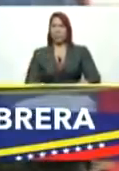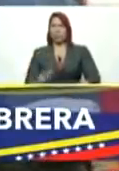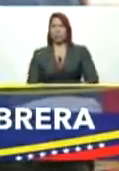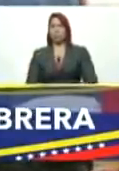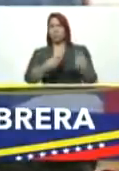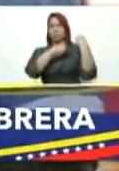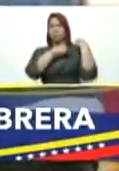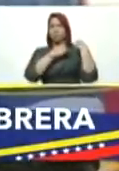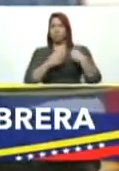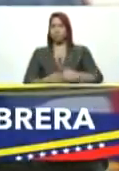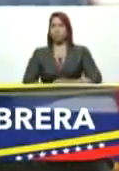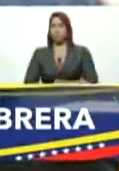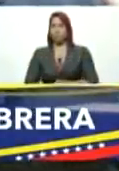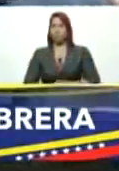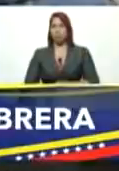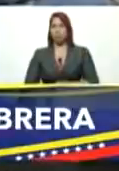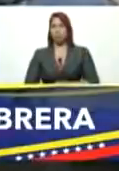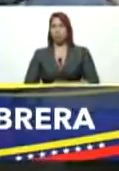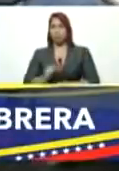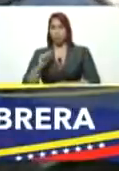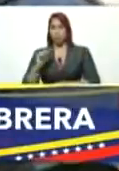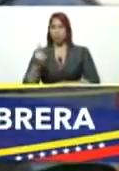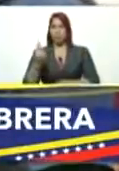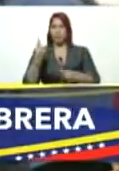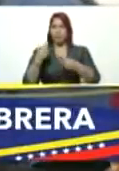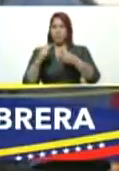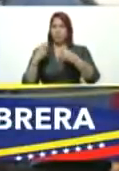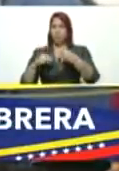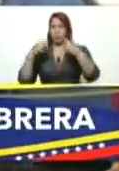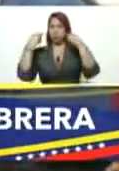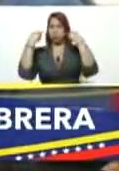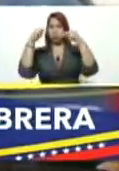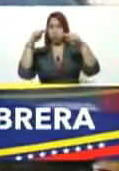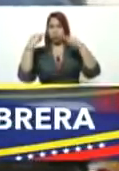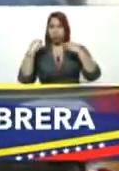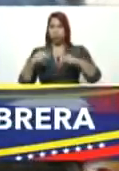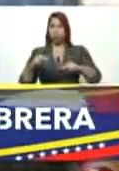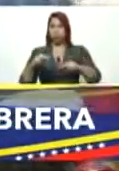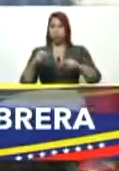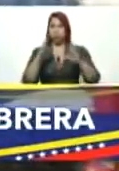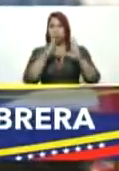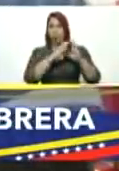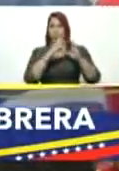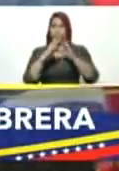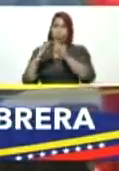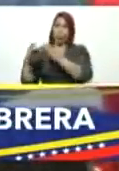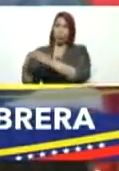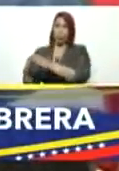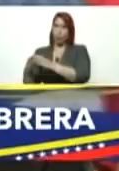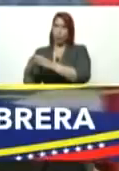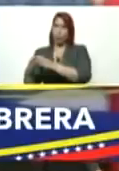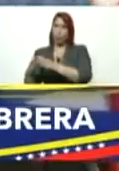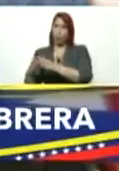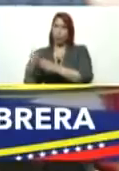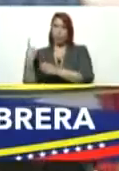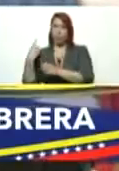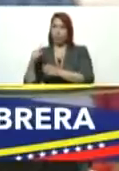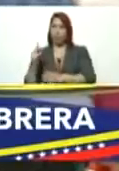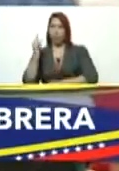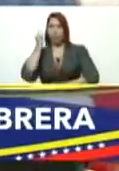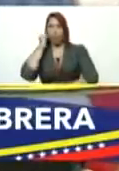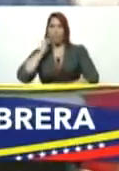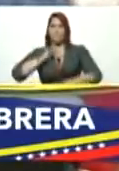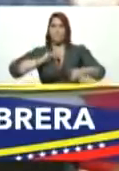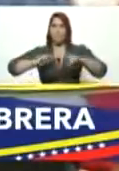y protagónico en distintos niveles de organización en ellos tenemos mujeres